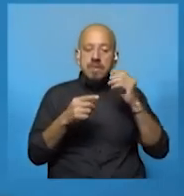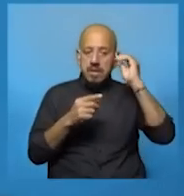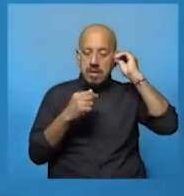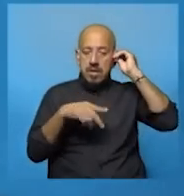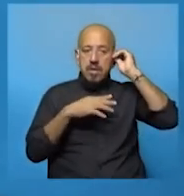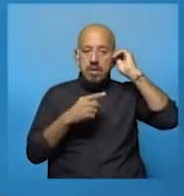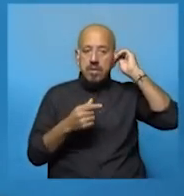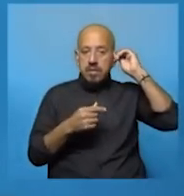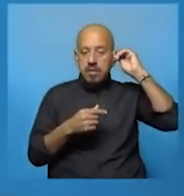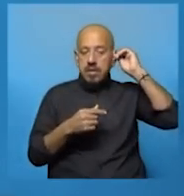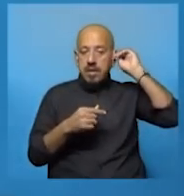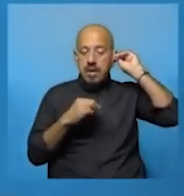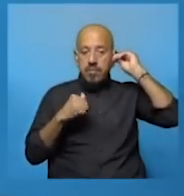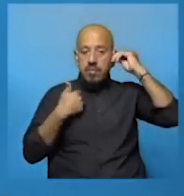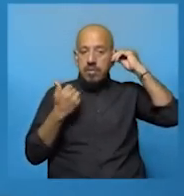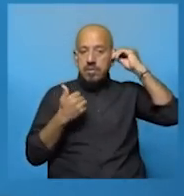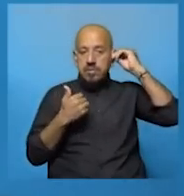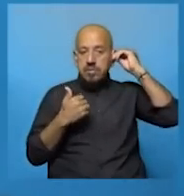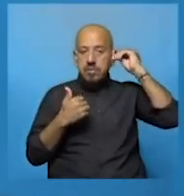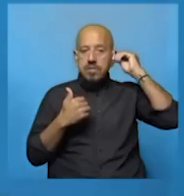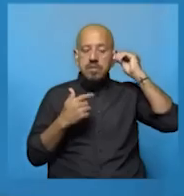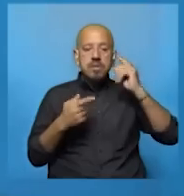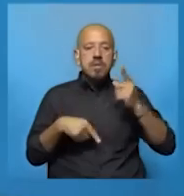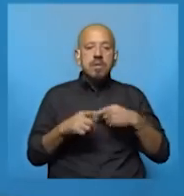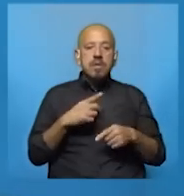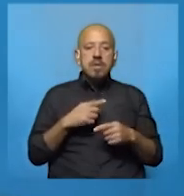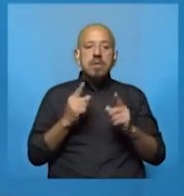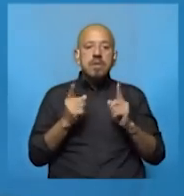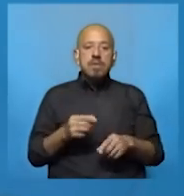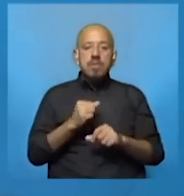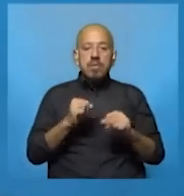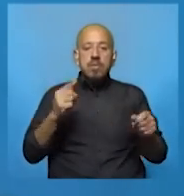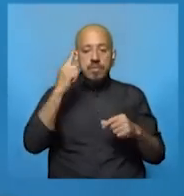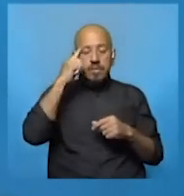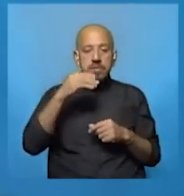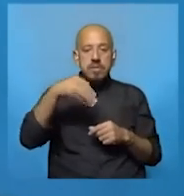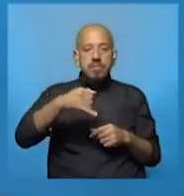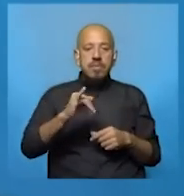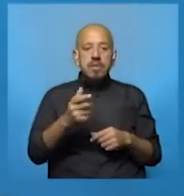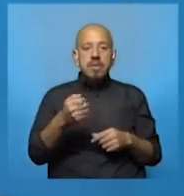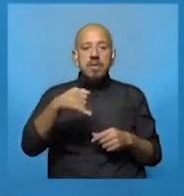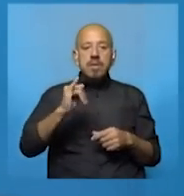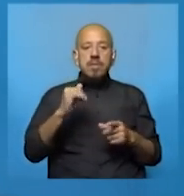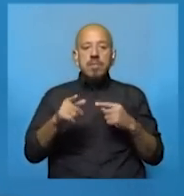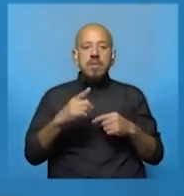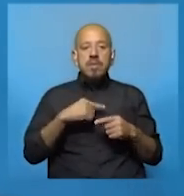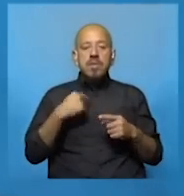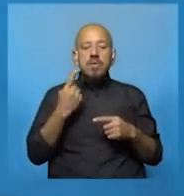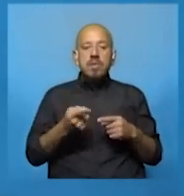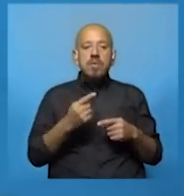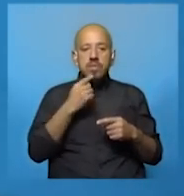de del lado activo en Miami es un ejemplo clásico pero también podemos pensar en otras jurisdicciones flexibles